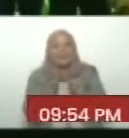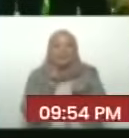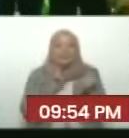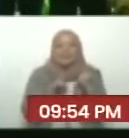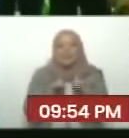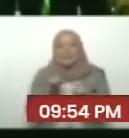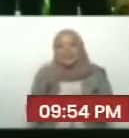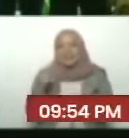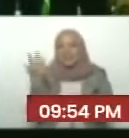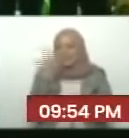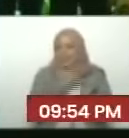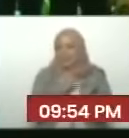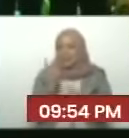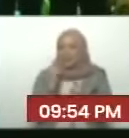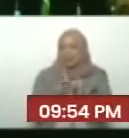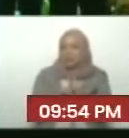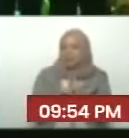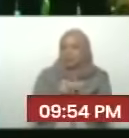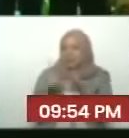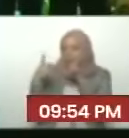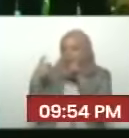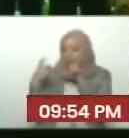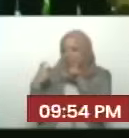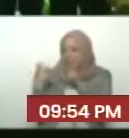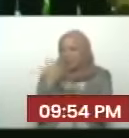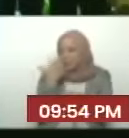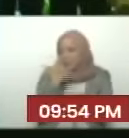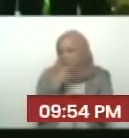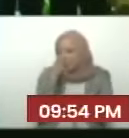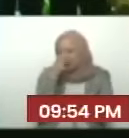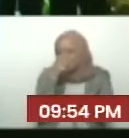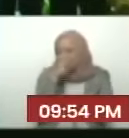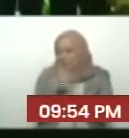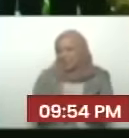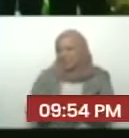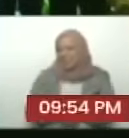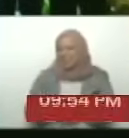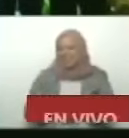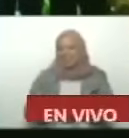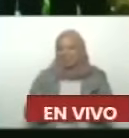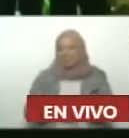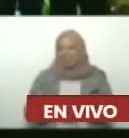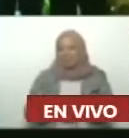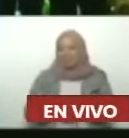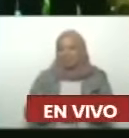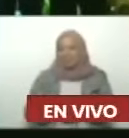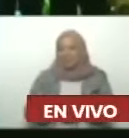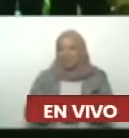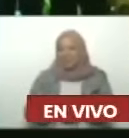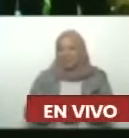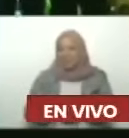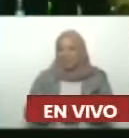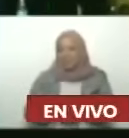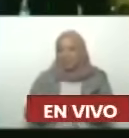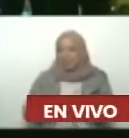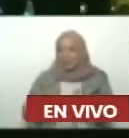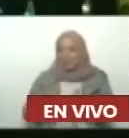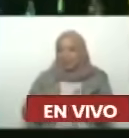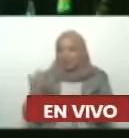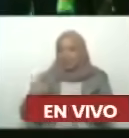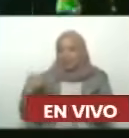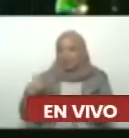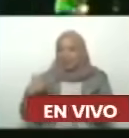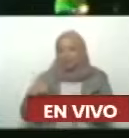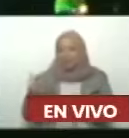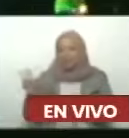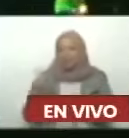Cielita? ¿Ah? No, que no salga sola a la calle. Bueno, que viva Argentina. ¡Viva! Que